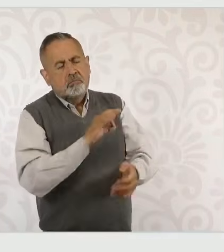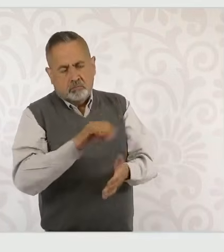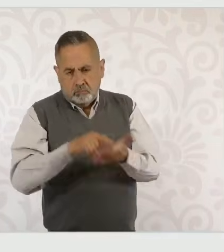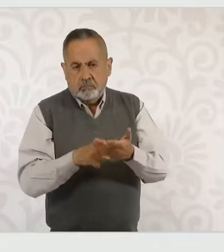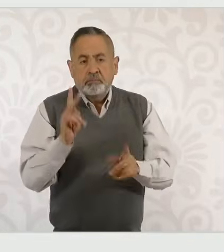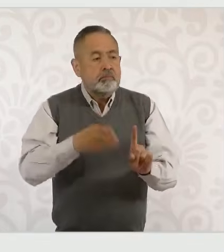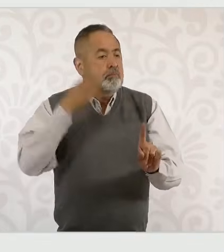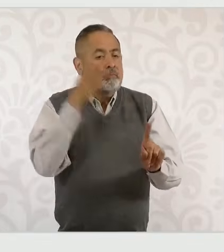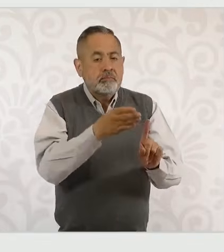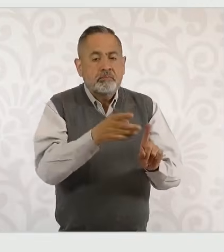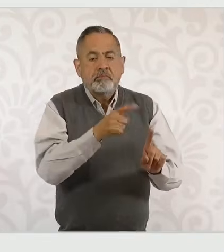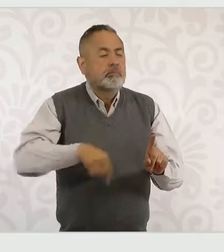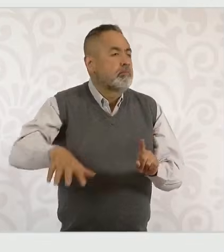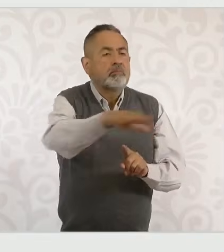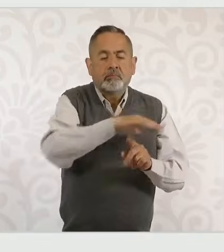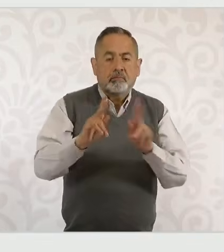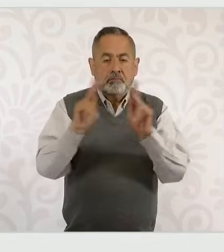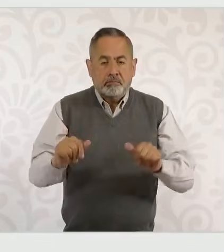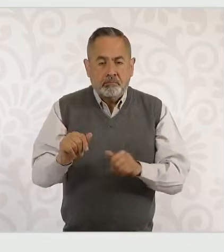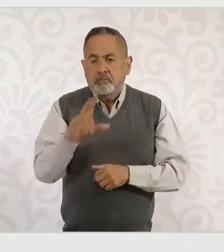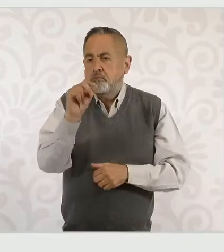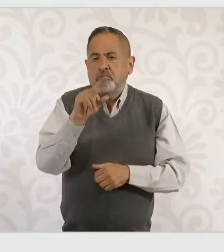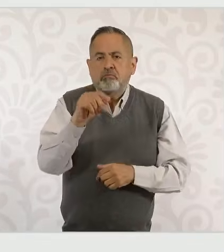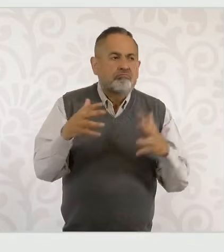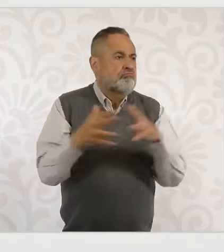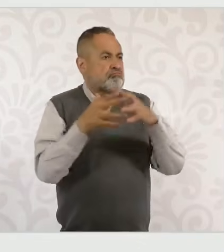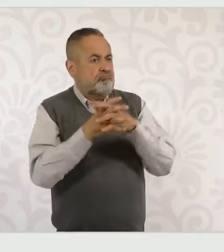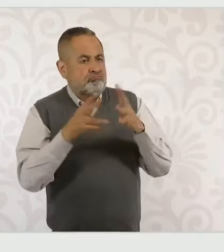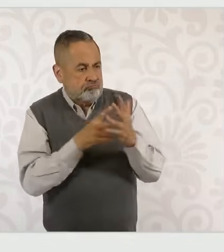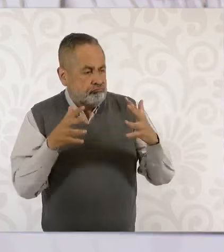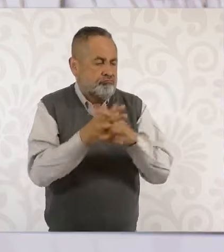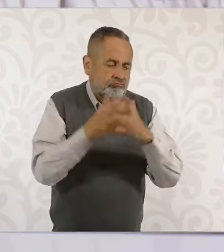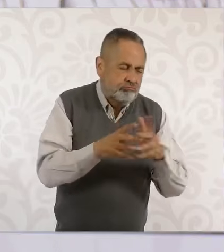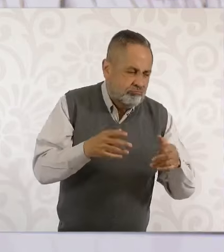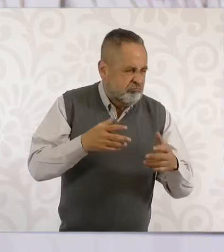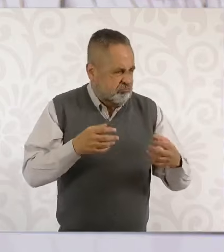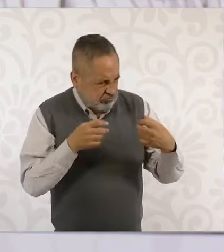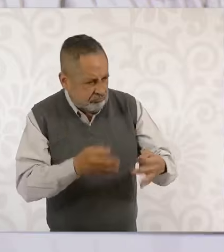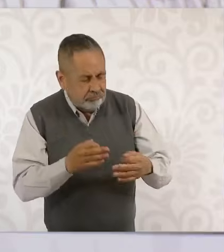Pero el objetivo siempre es la búsqueda de la paz, no es la construcción de la guerra. Es muy distinto.